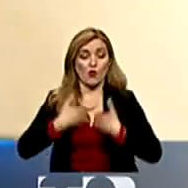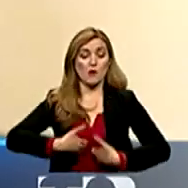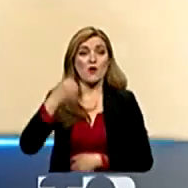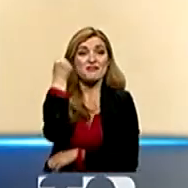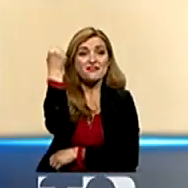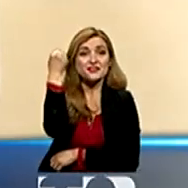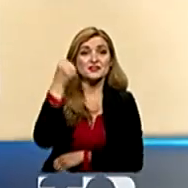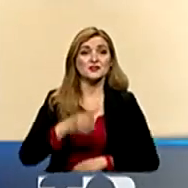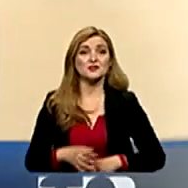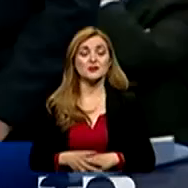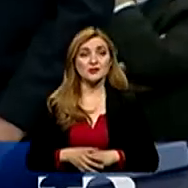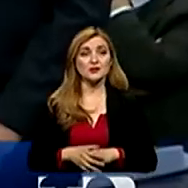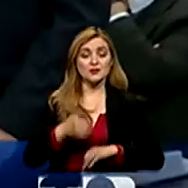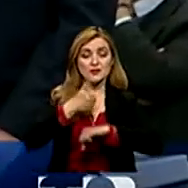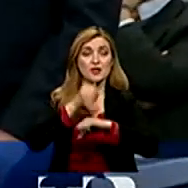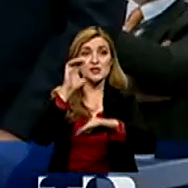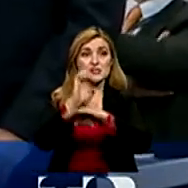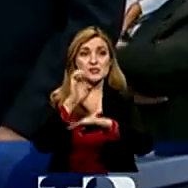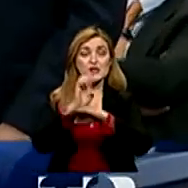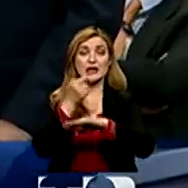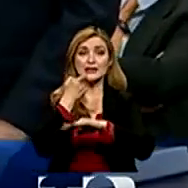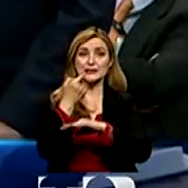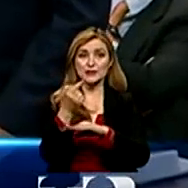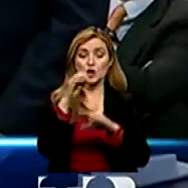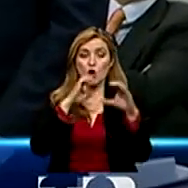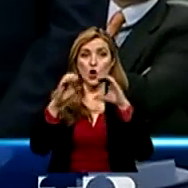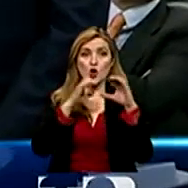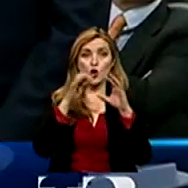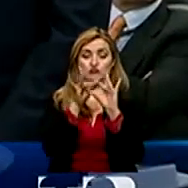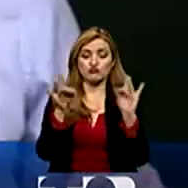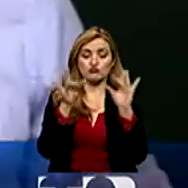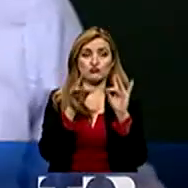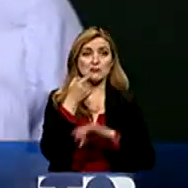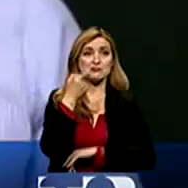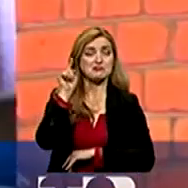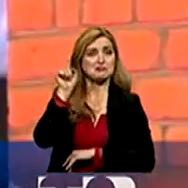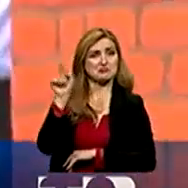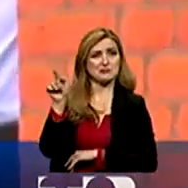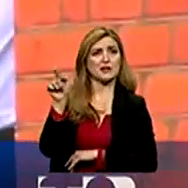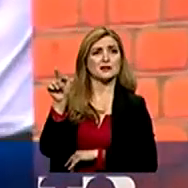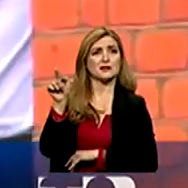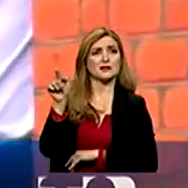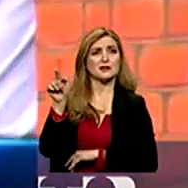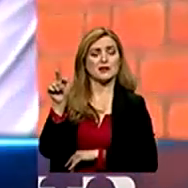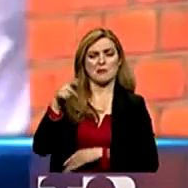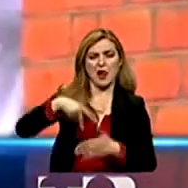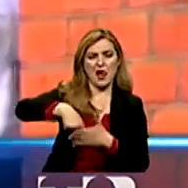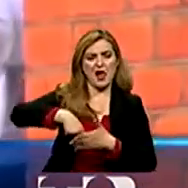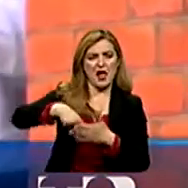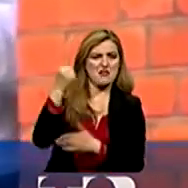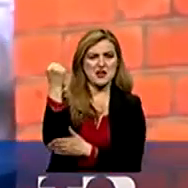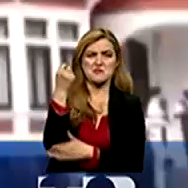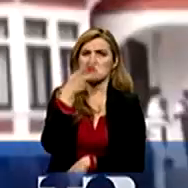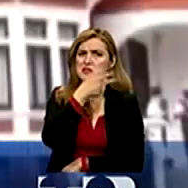derechos. No obstante, las autoridades ecuatorianas emitieron un comunicado en el que niegan que Julian Assange esté limitado en sus